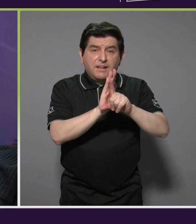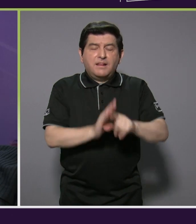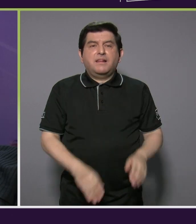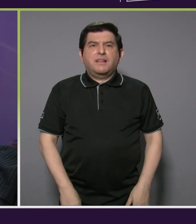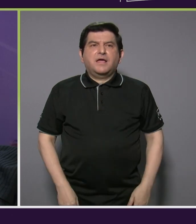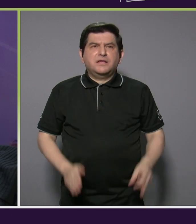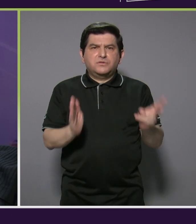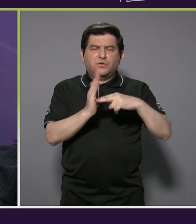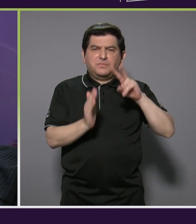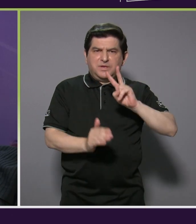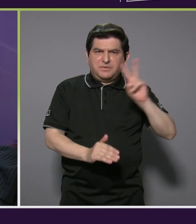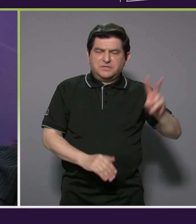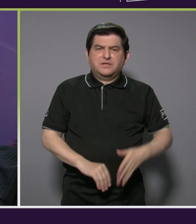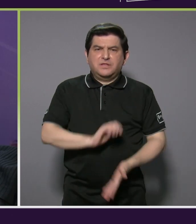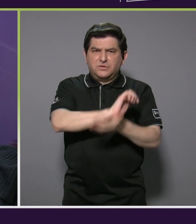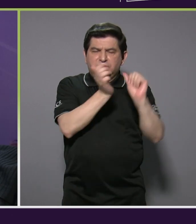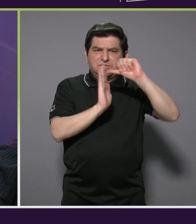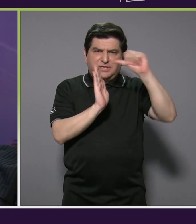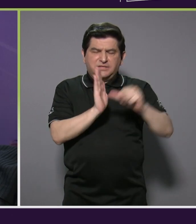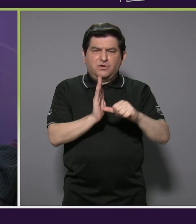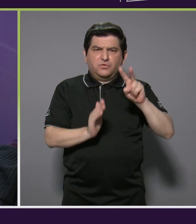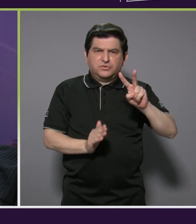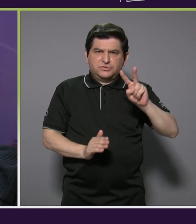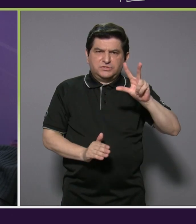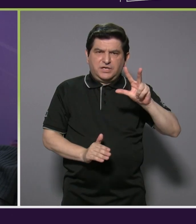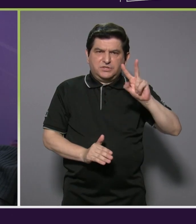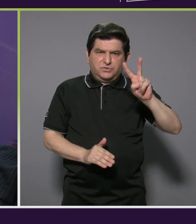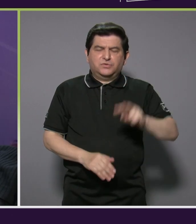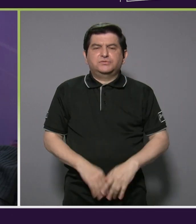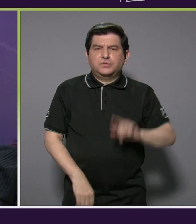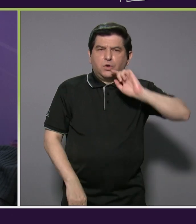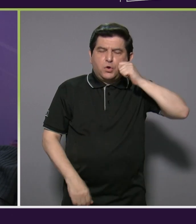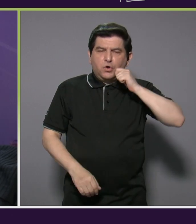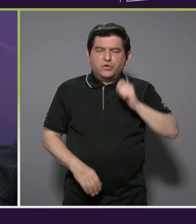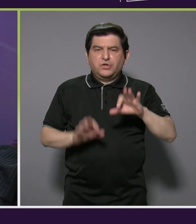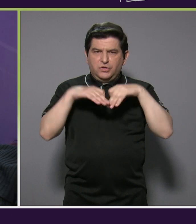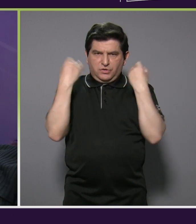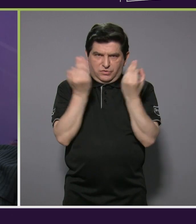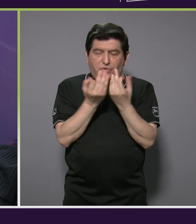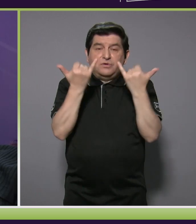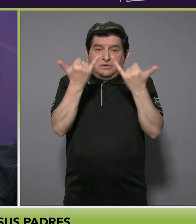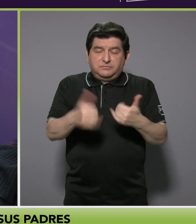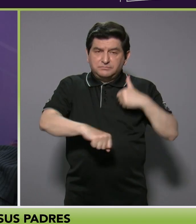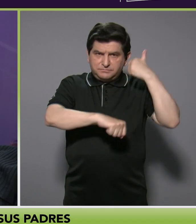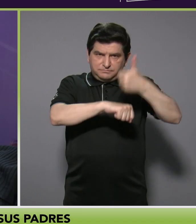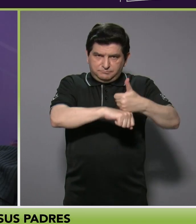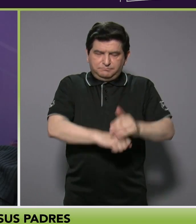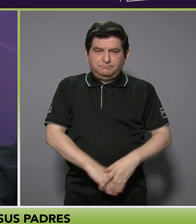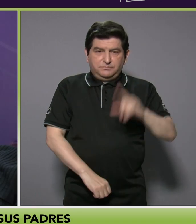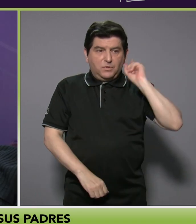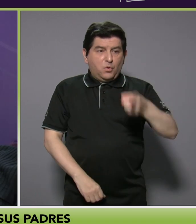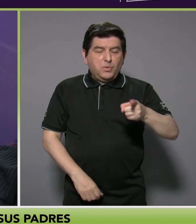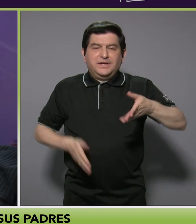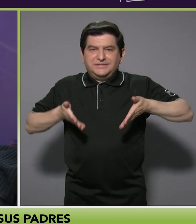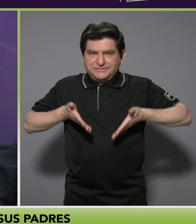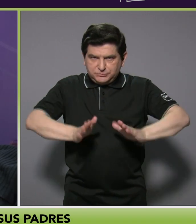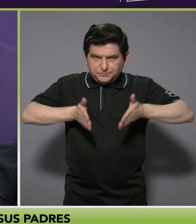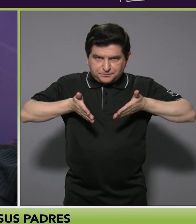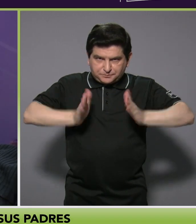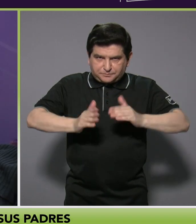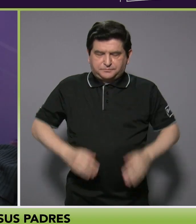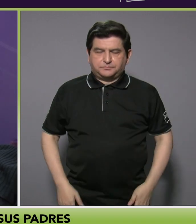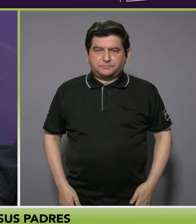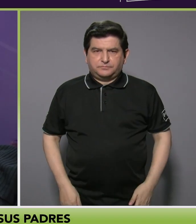año 2022 reformó el artículo 232 del Código de Familia y ahora creó la obligación de los hijos